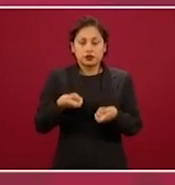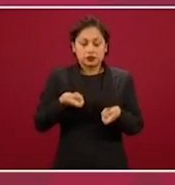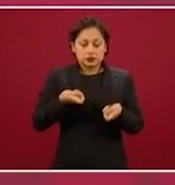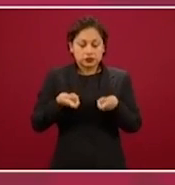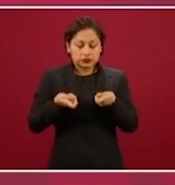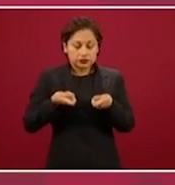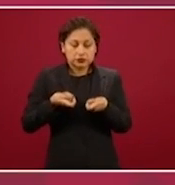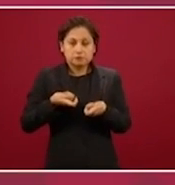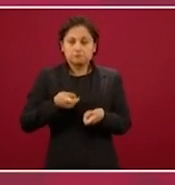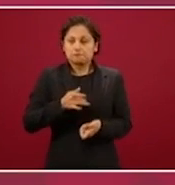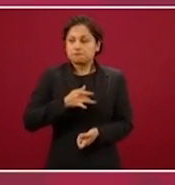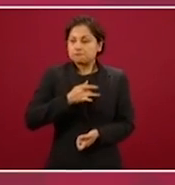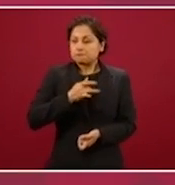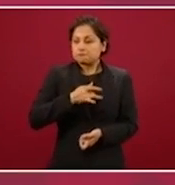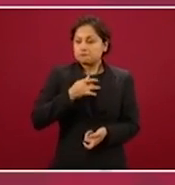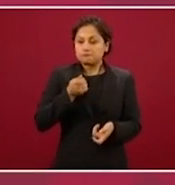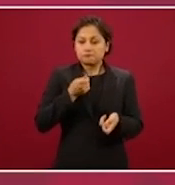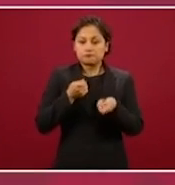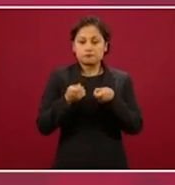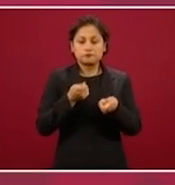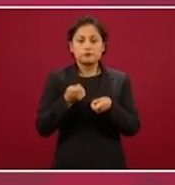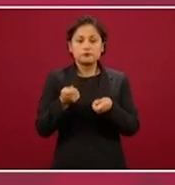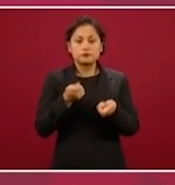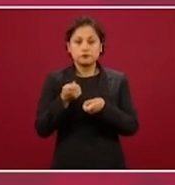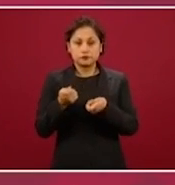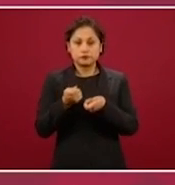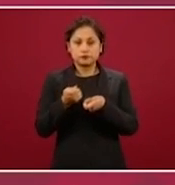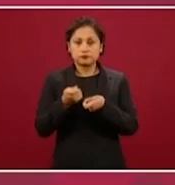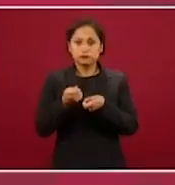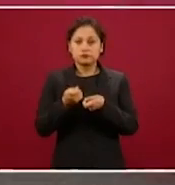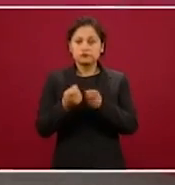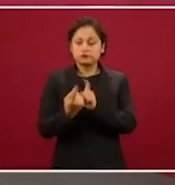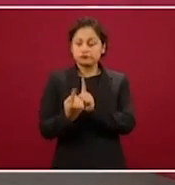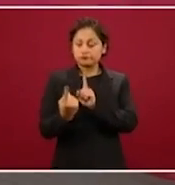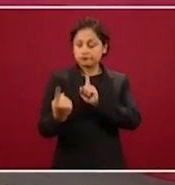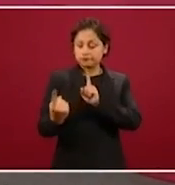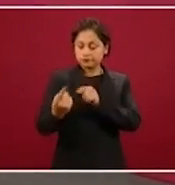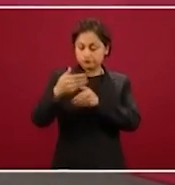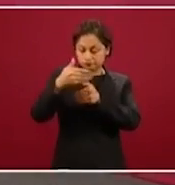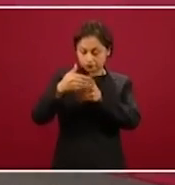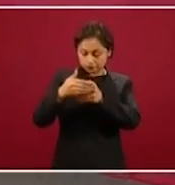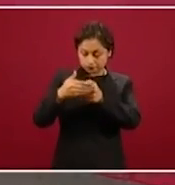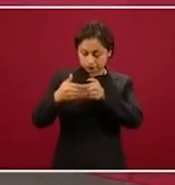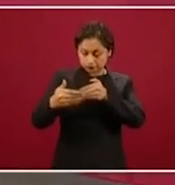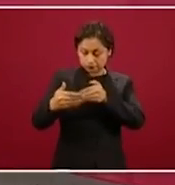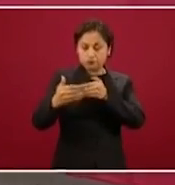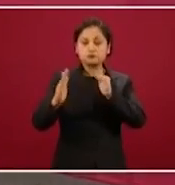Cada quien debe de tener su frontera, su raya, y no pasarnos